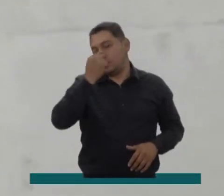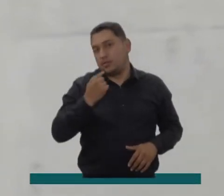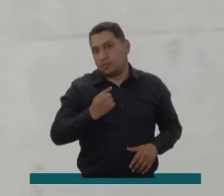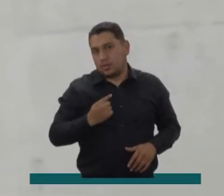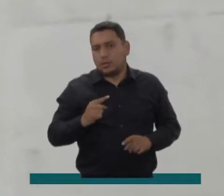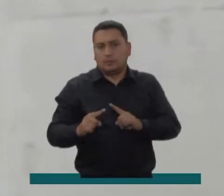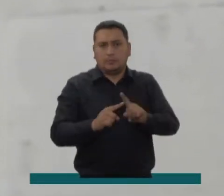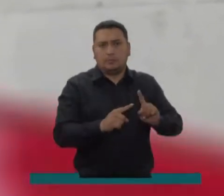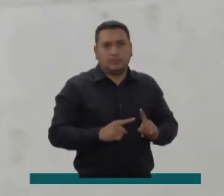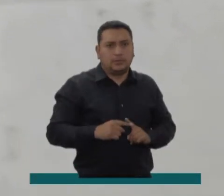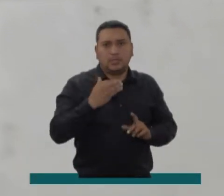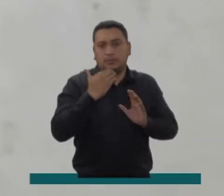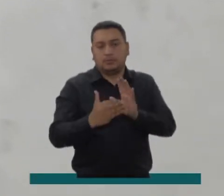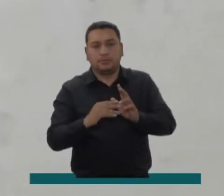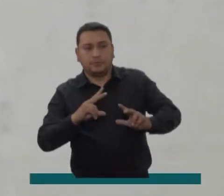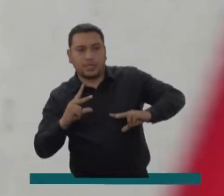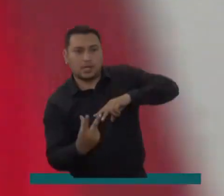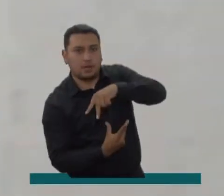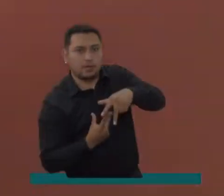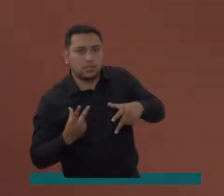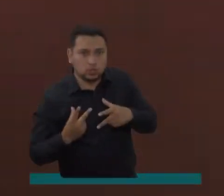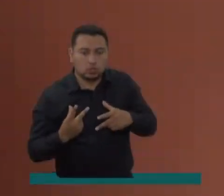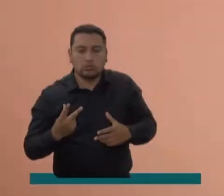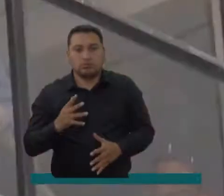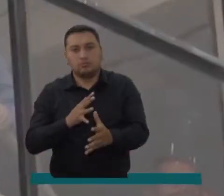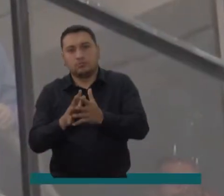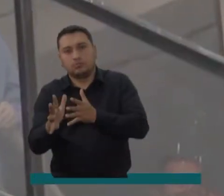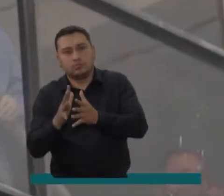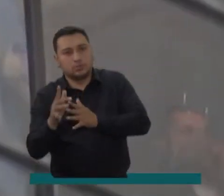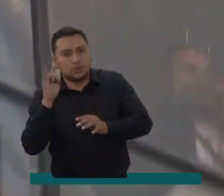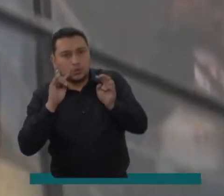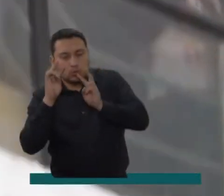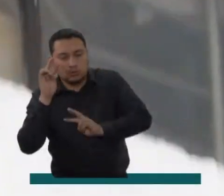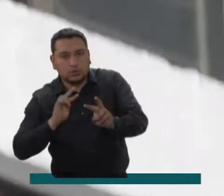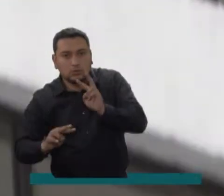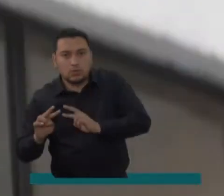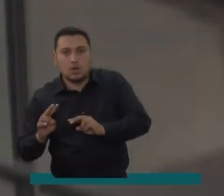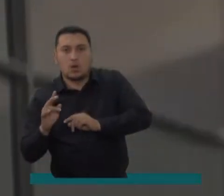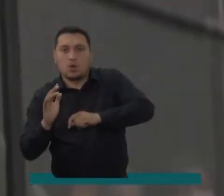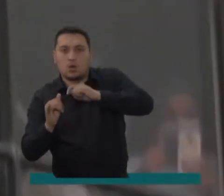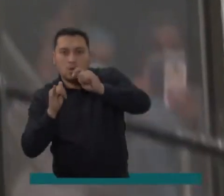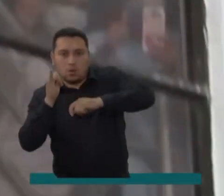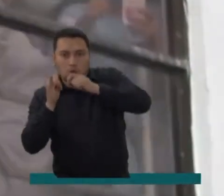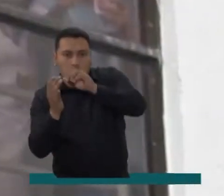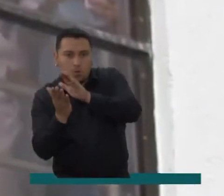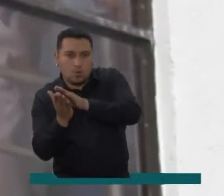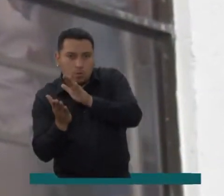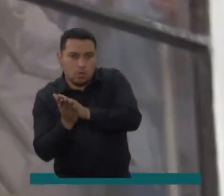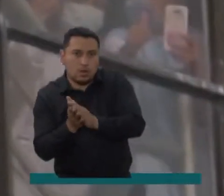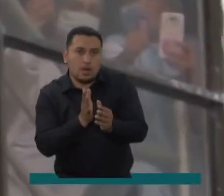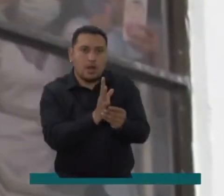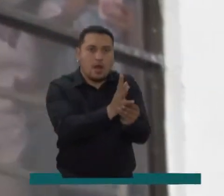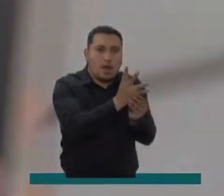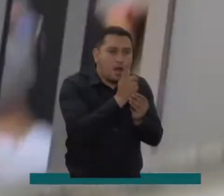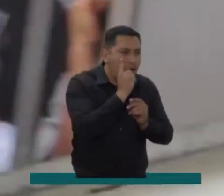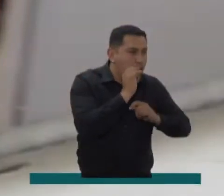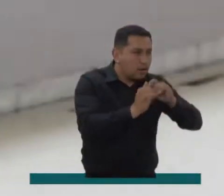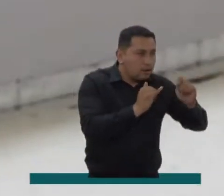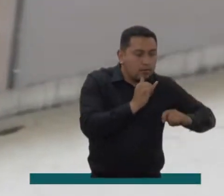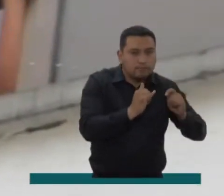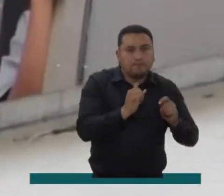distintas categorías como animación, crónica audiovisual, documental, ficción, videoarte, videoclip y film